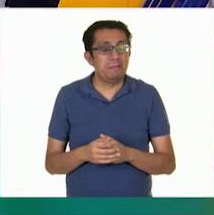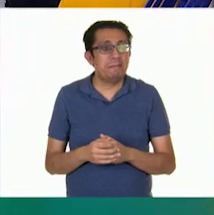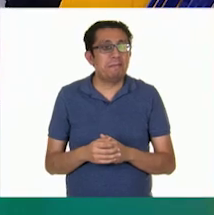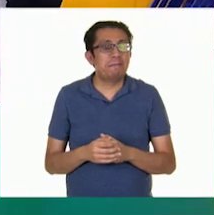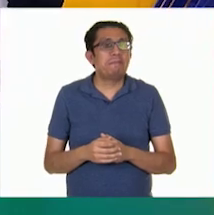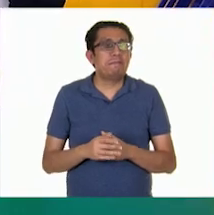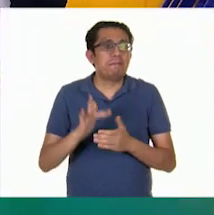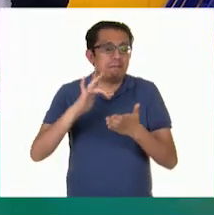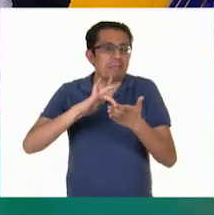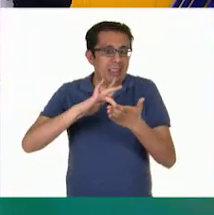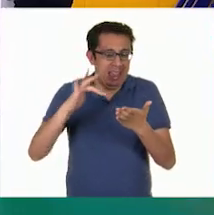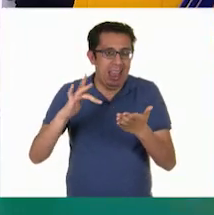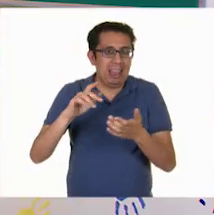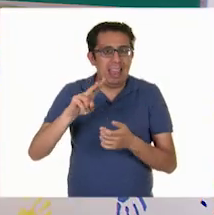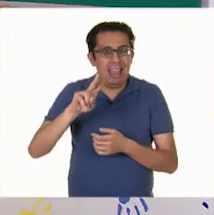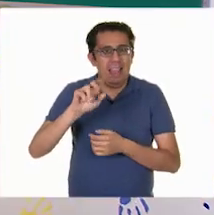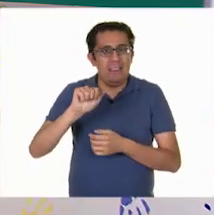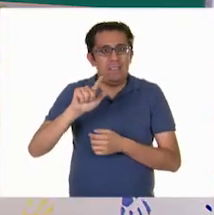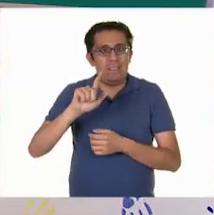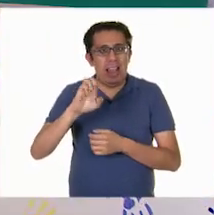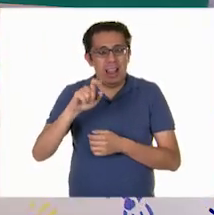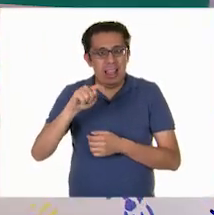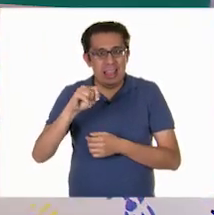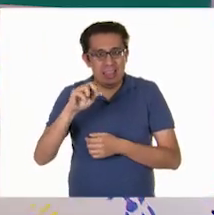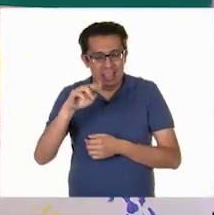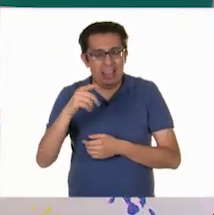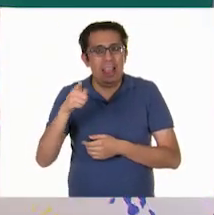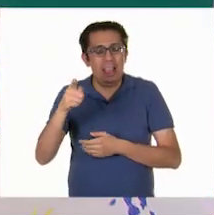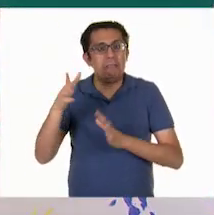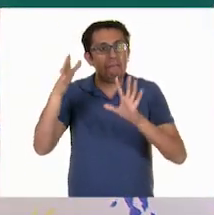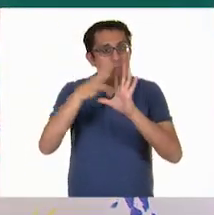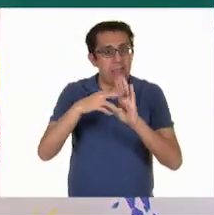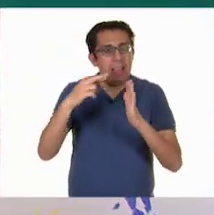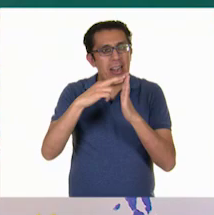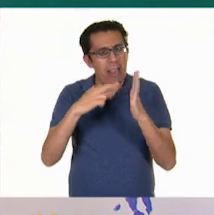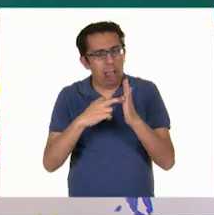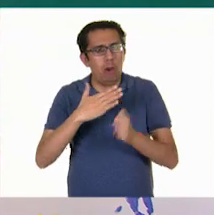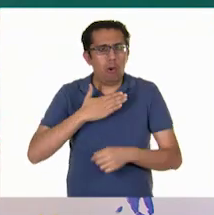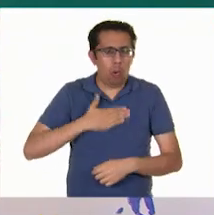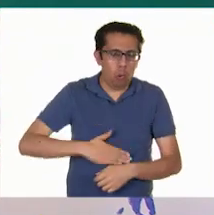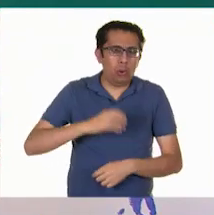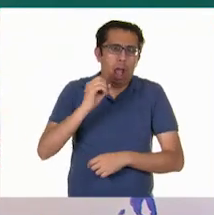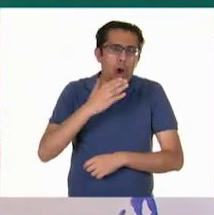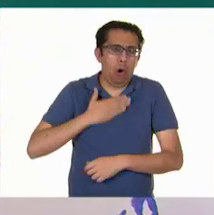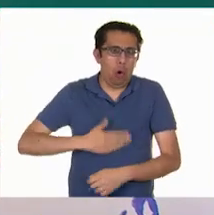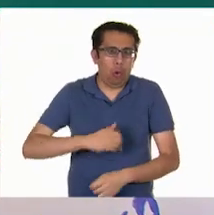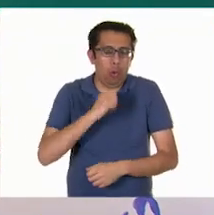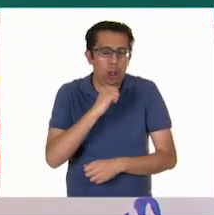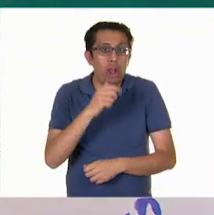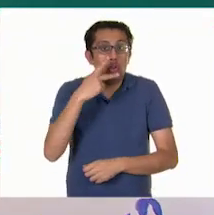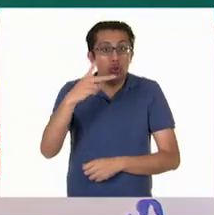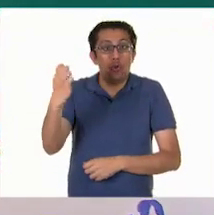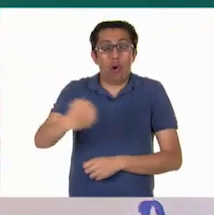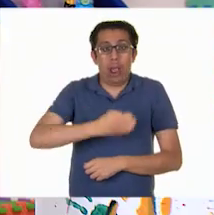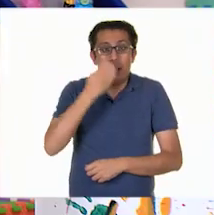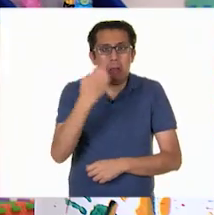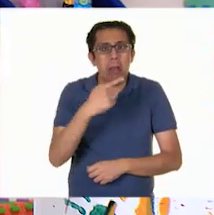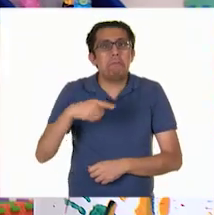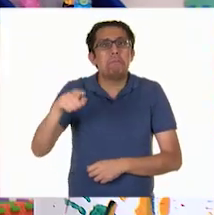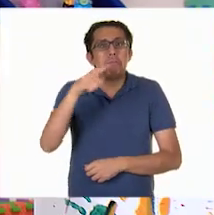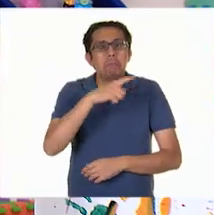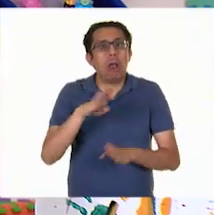Pues muchas gracias a Valentina por compartirnos reglas injustas y justas de su escuela. ¿Qué piensan sobre